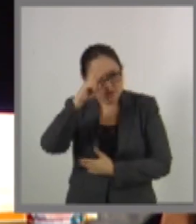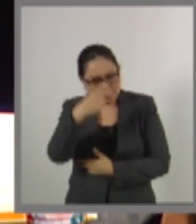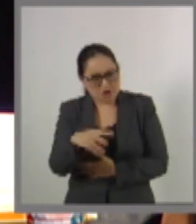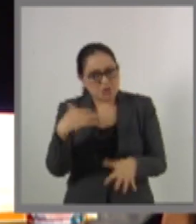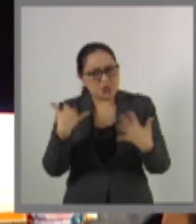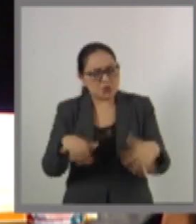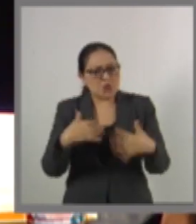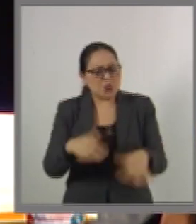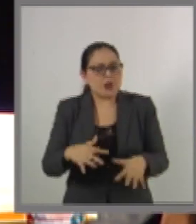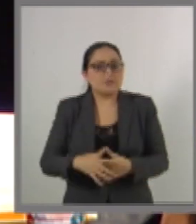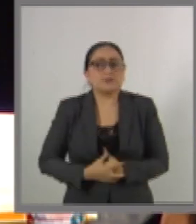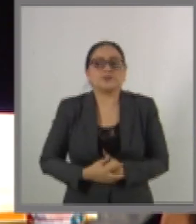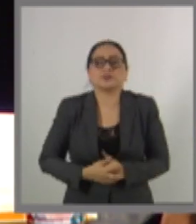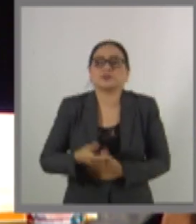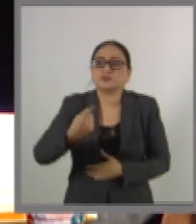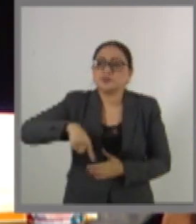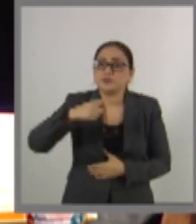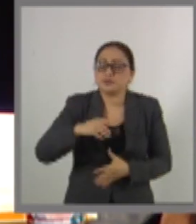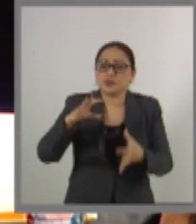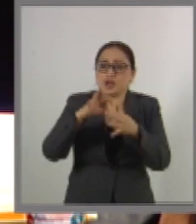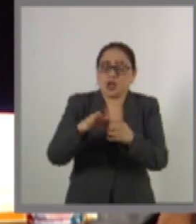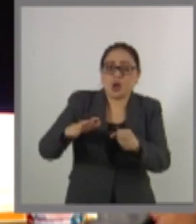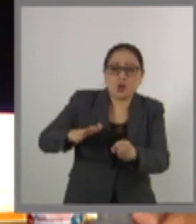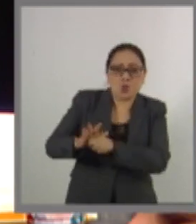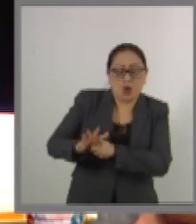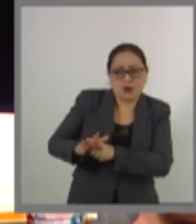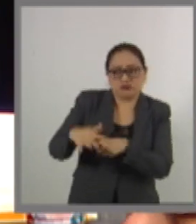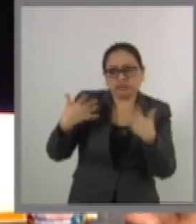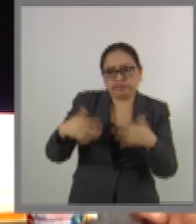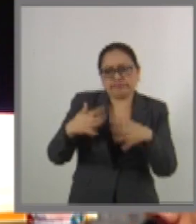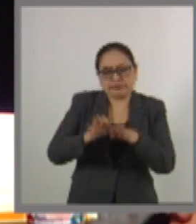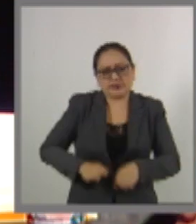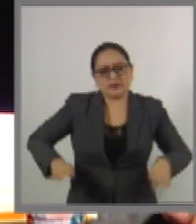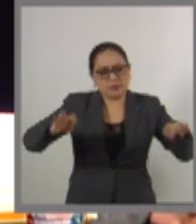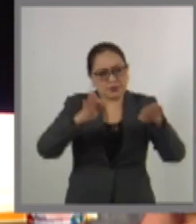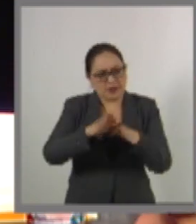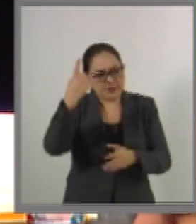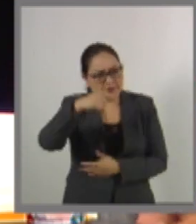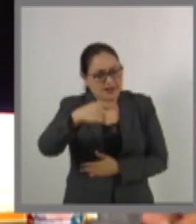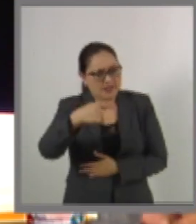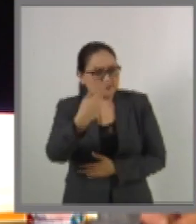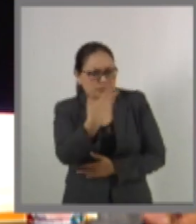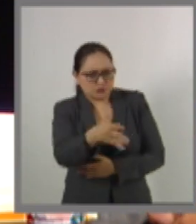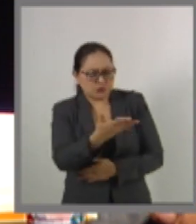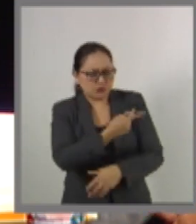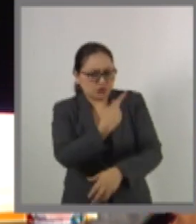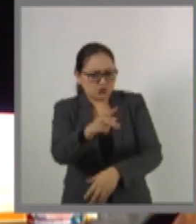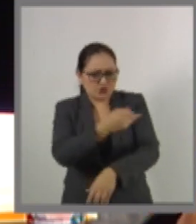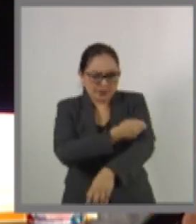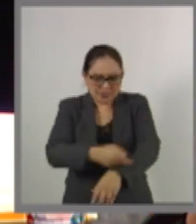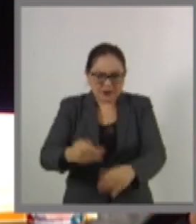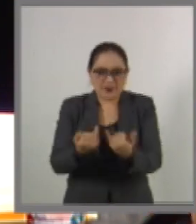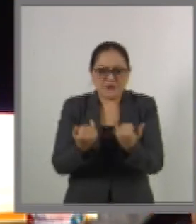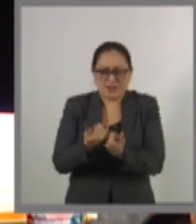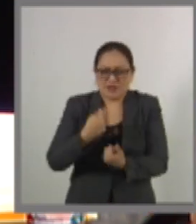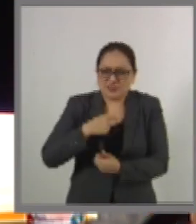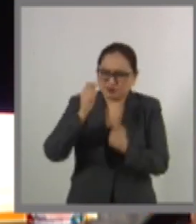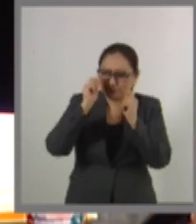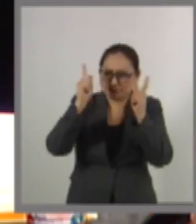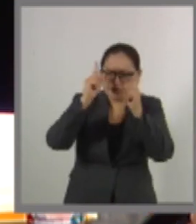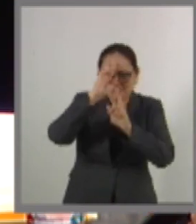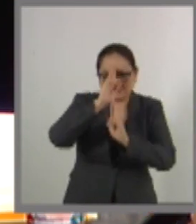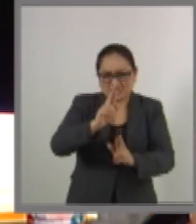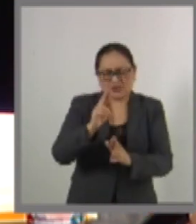Yo muy contenta, muy satisfecha de haber estado todos estos años contigo, Miguel, con tu familia, y la verdad te admiro y te respeto como un